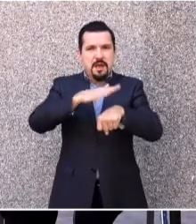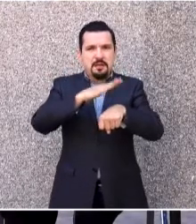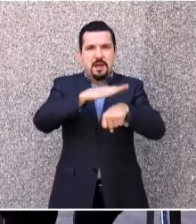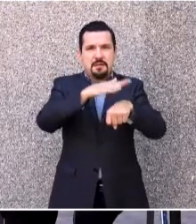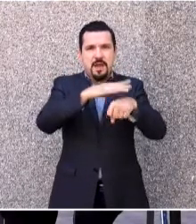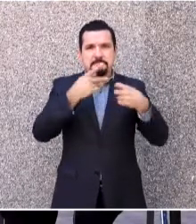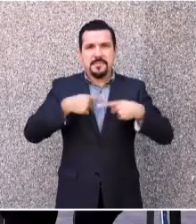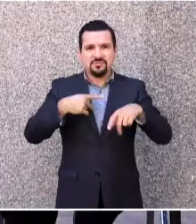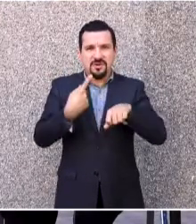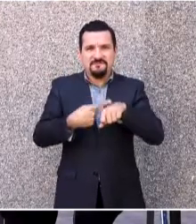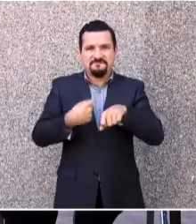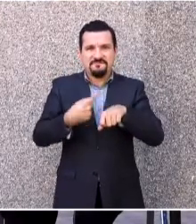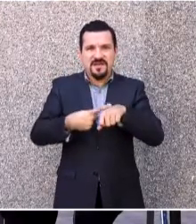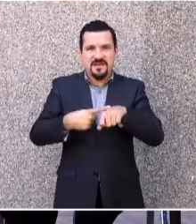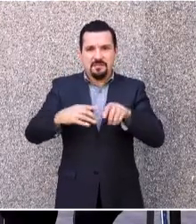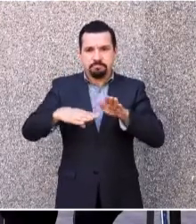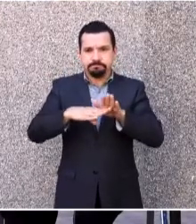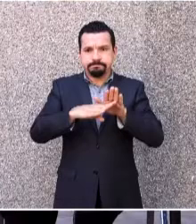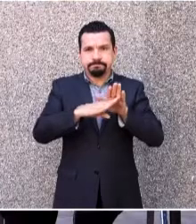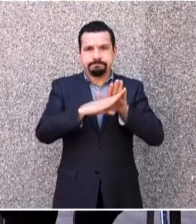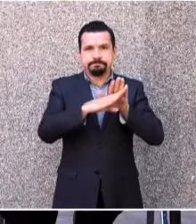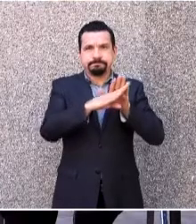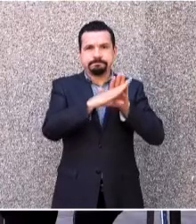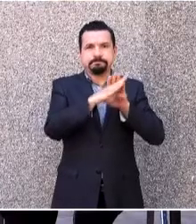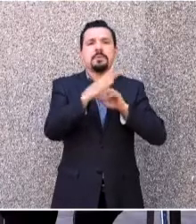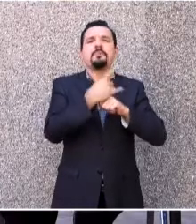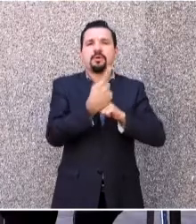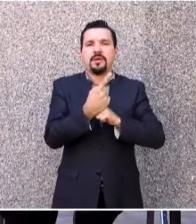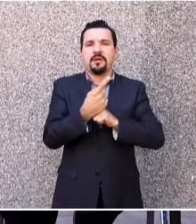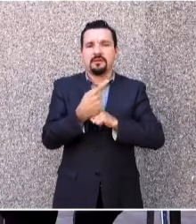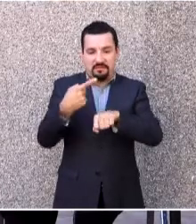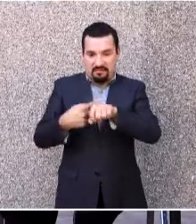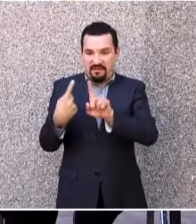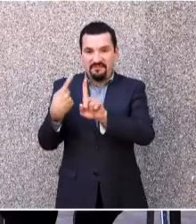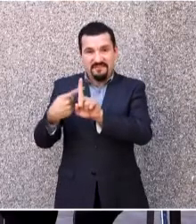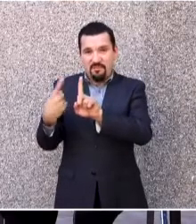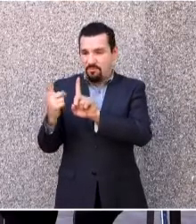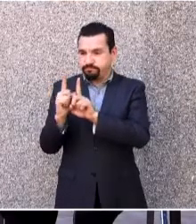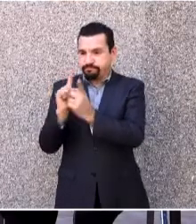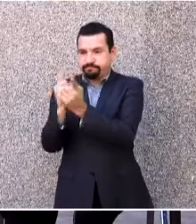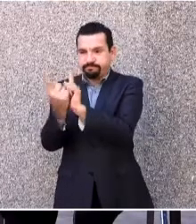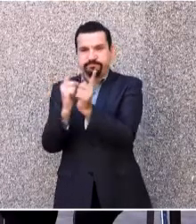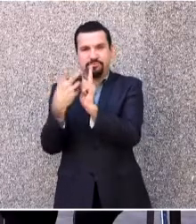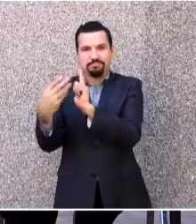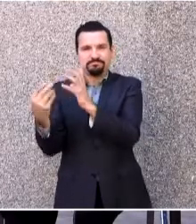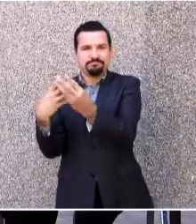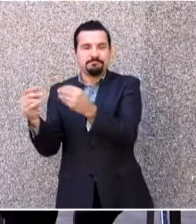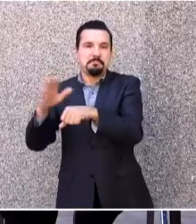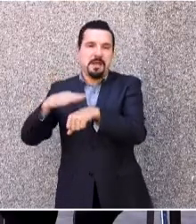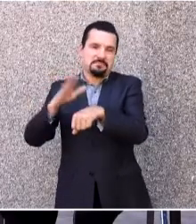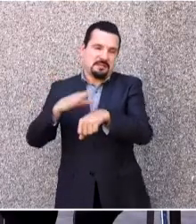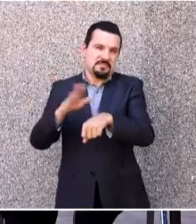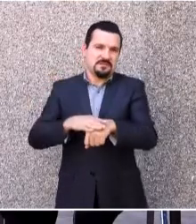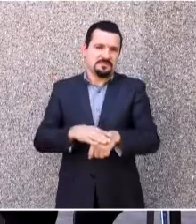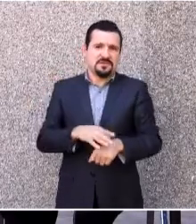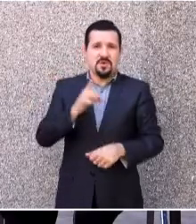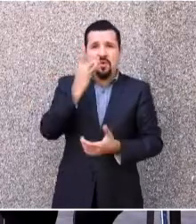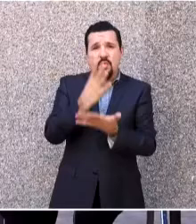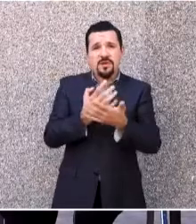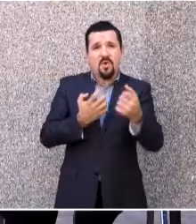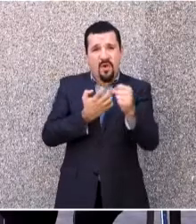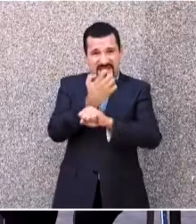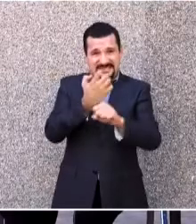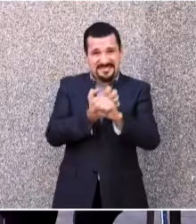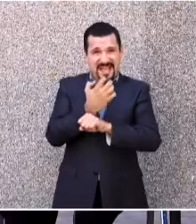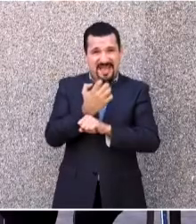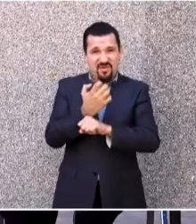que se confirma, porque hay una mayor capacidad de contagio. Entonces, excepto Tlaxcala, ya 31